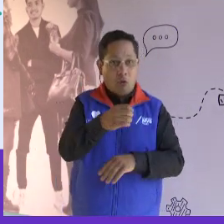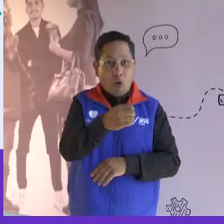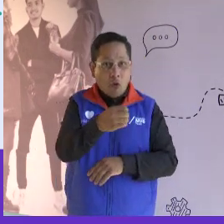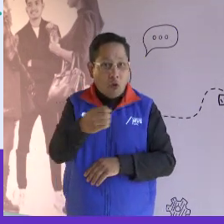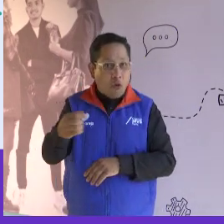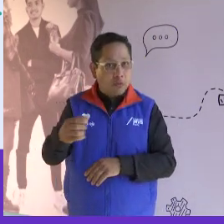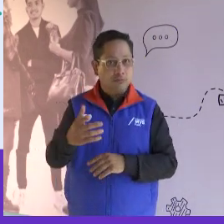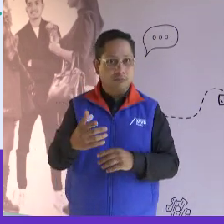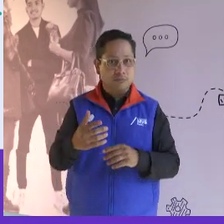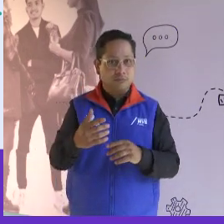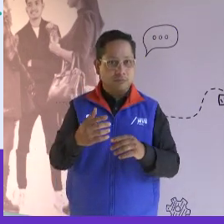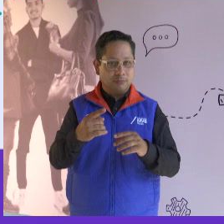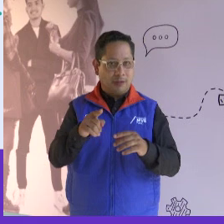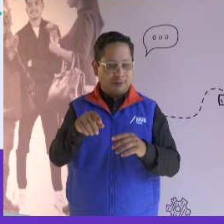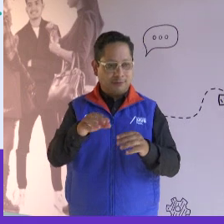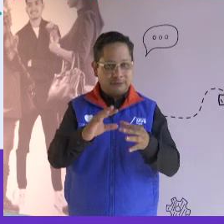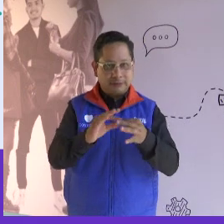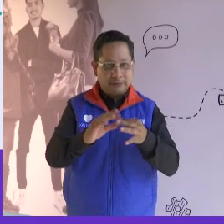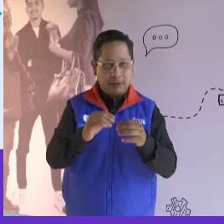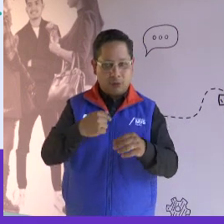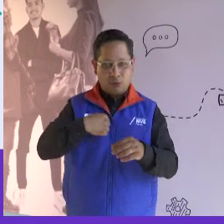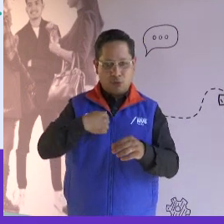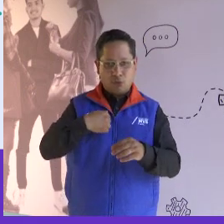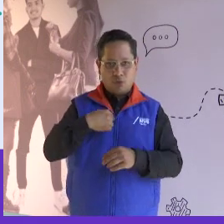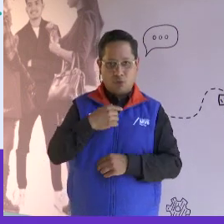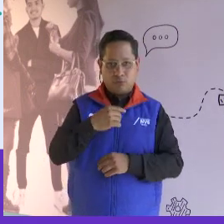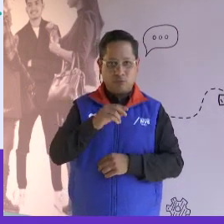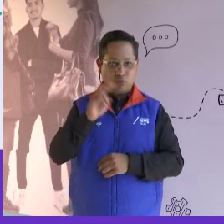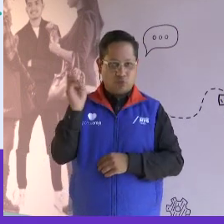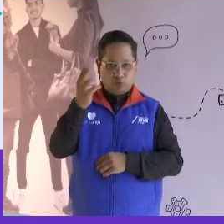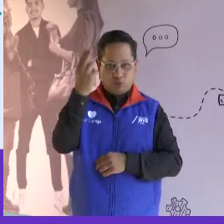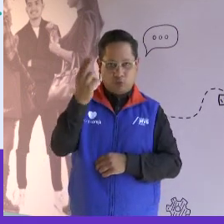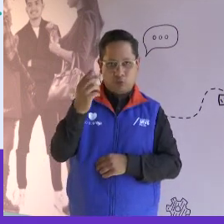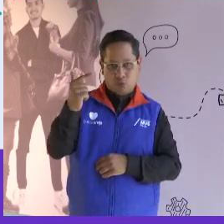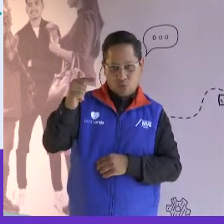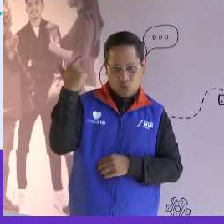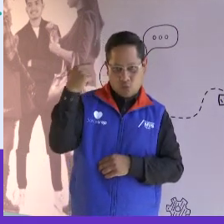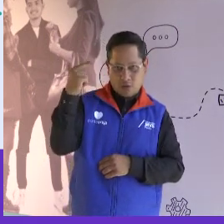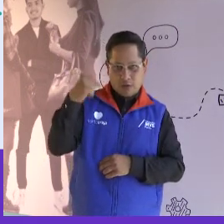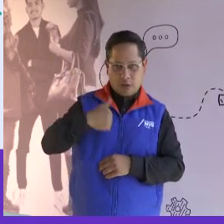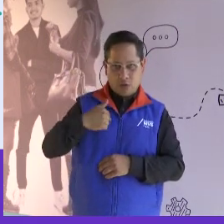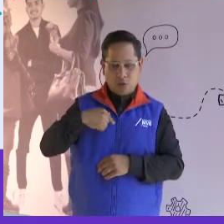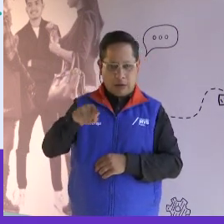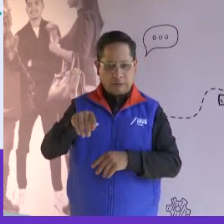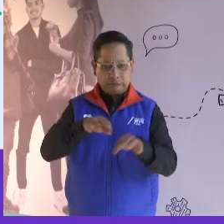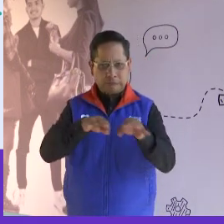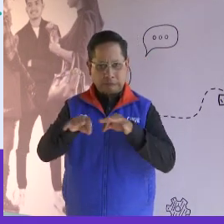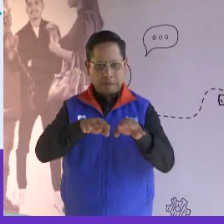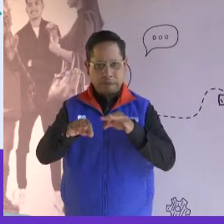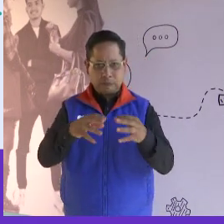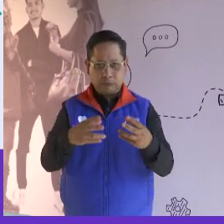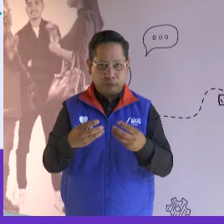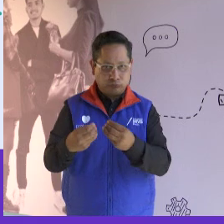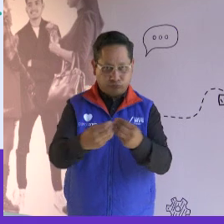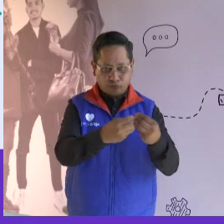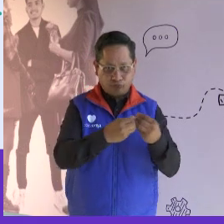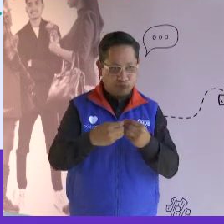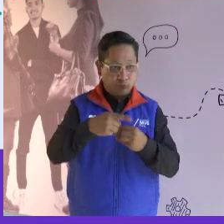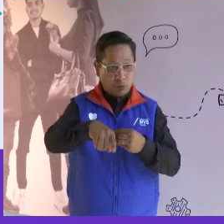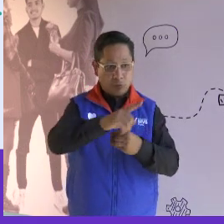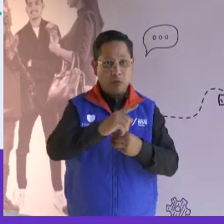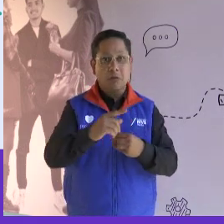que, bueno, yo ahora estoy en la Universidad de Guadalajara, la red se mudó a la Universidad de Guadalajara y trabajamos con una red muy amplia de